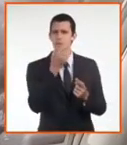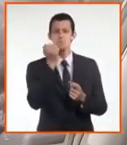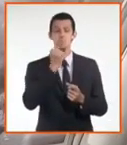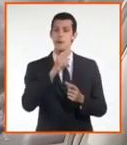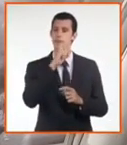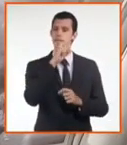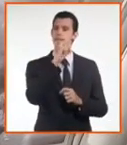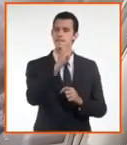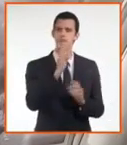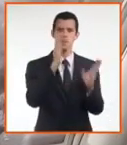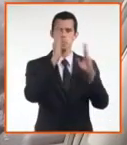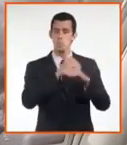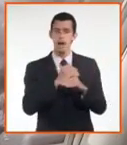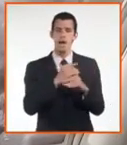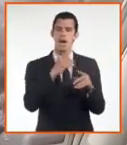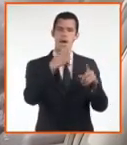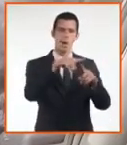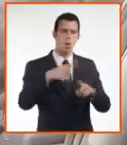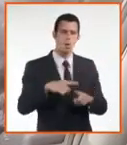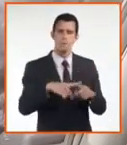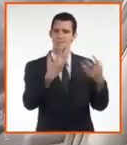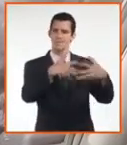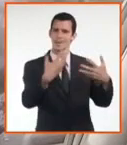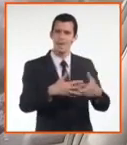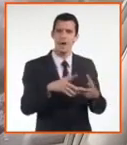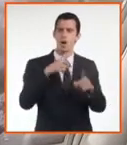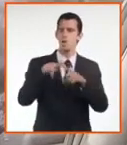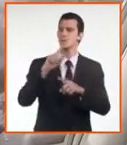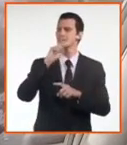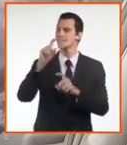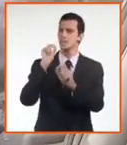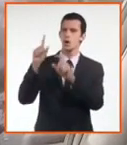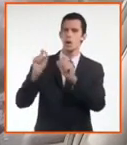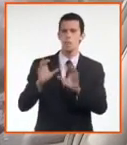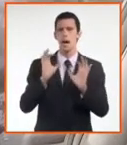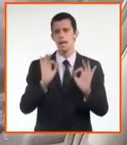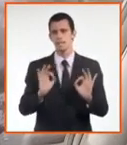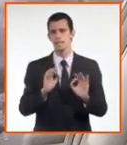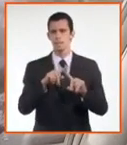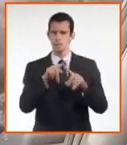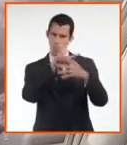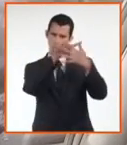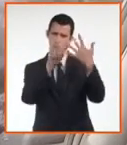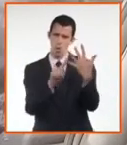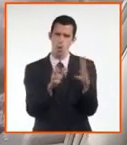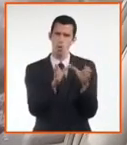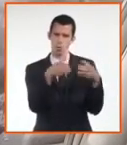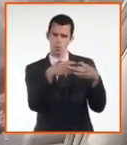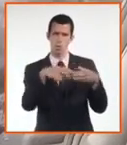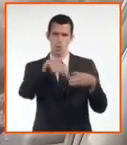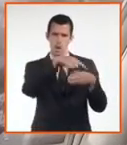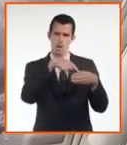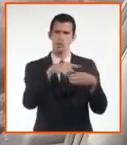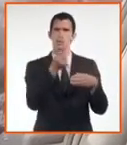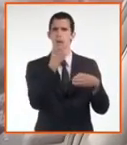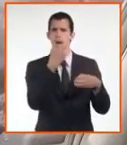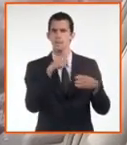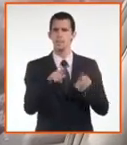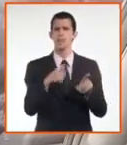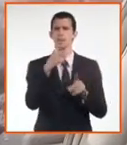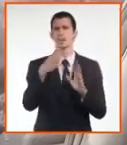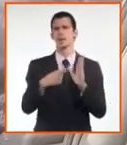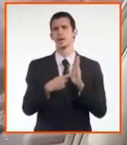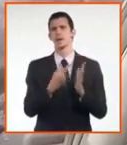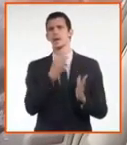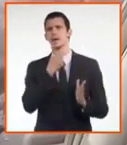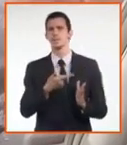ustedes también han estado trabajando antes que nos hable sobre un farmacológico que son cómo sustituir algunas de esas materias primas que tienen que importar